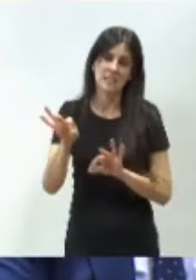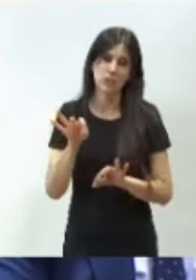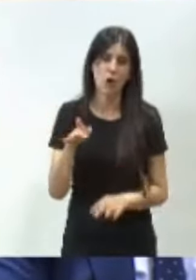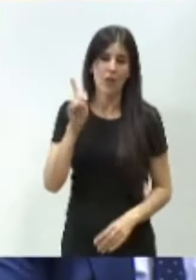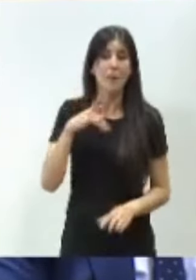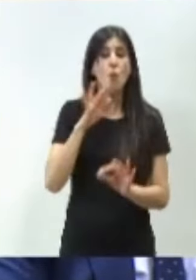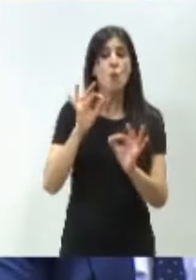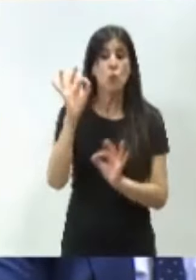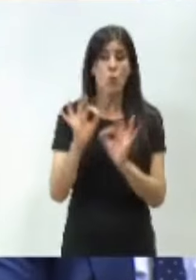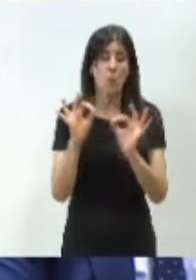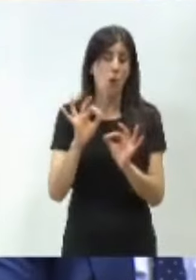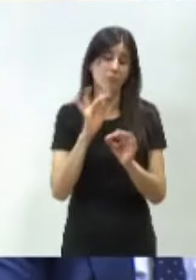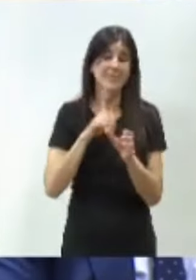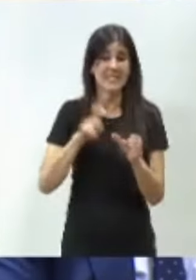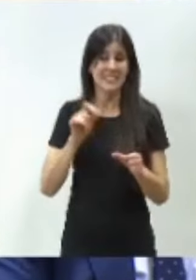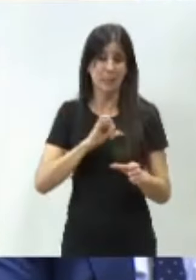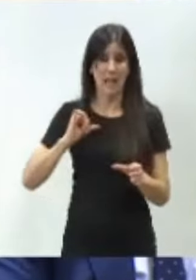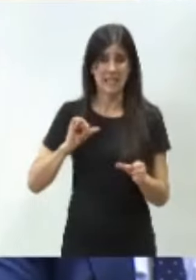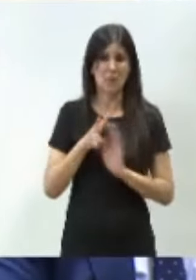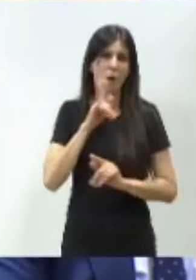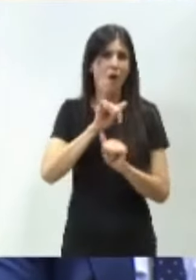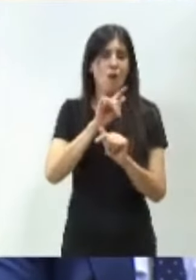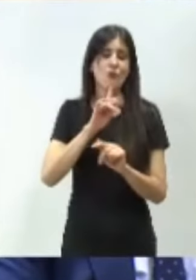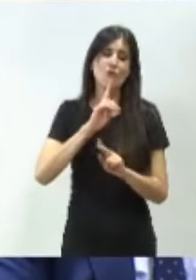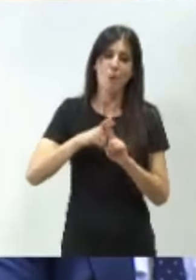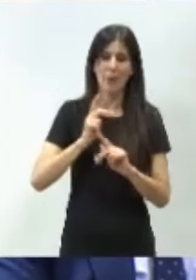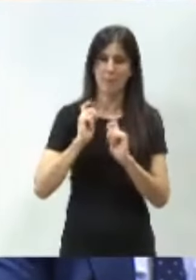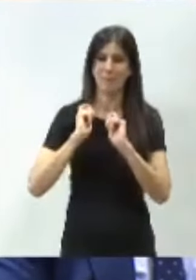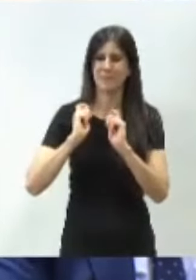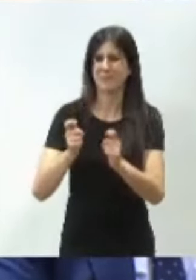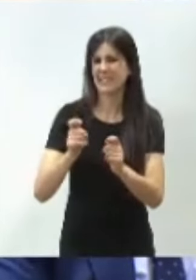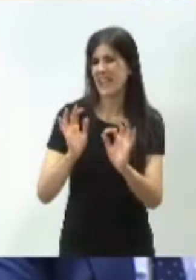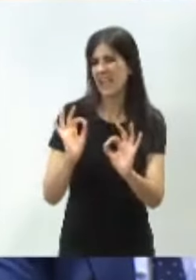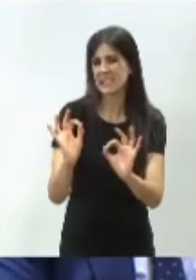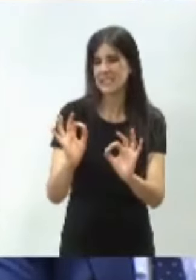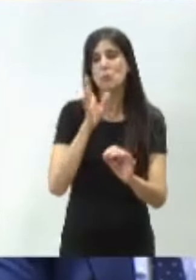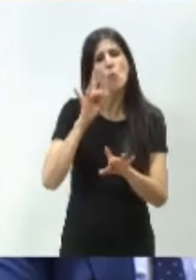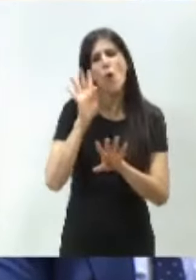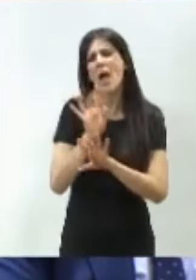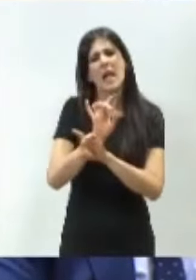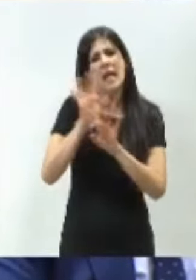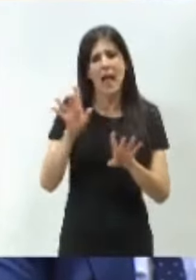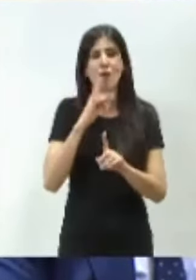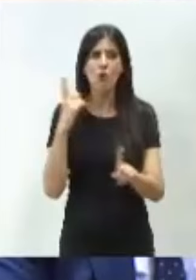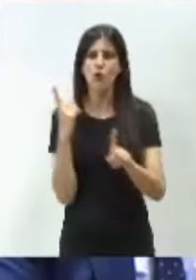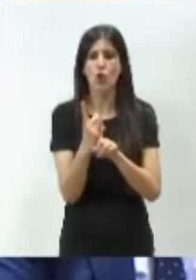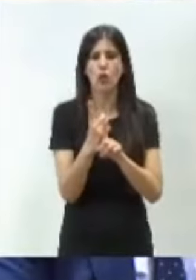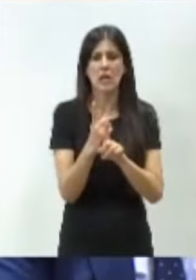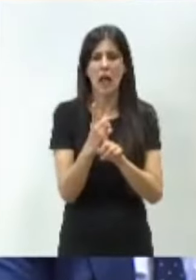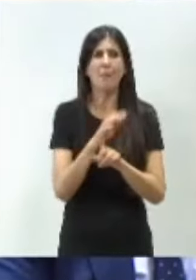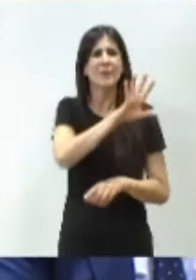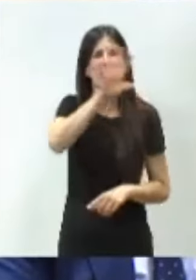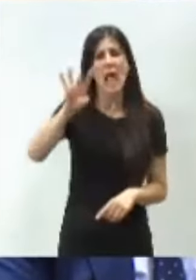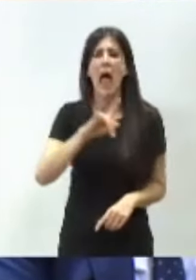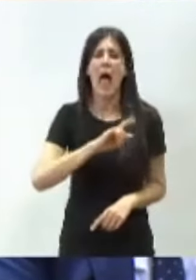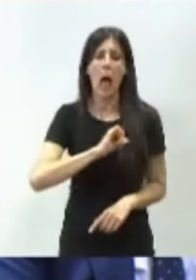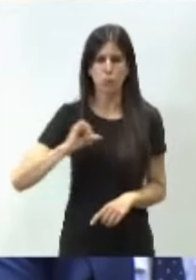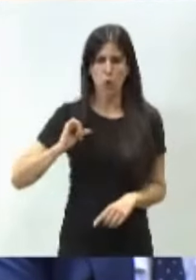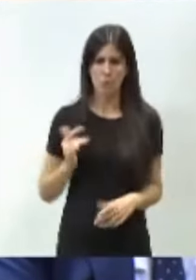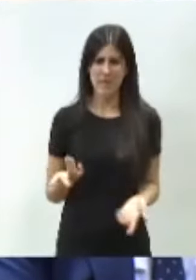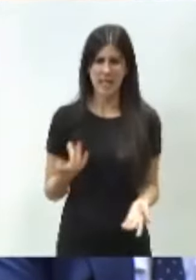cupo separatista, y por eso lo llamamos de esta forma, pues supone claramente un atentado al Estado de las Autonomías. Supone